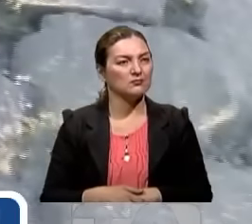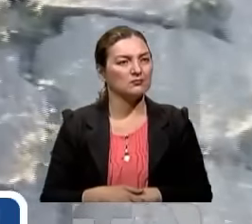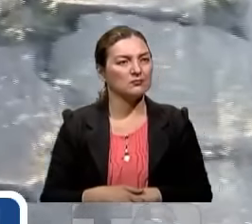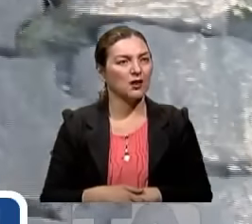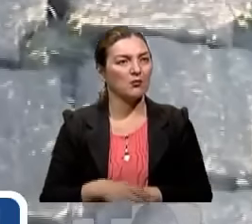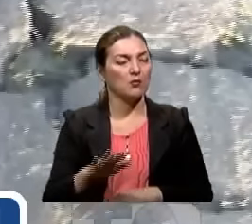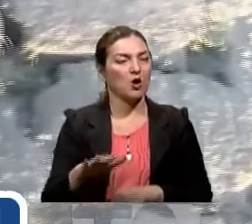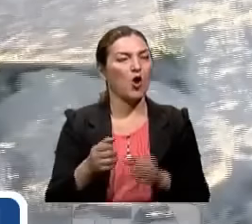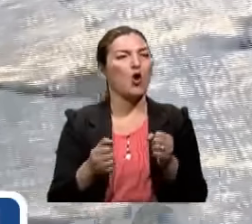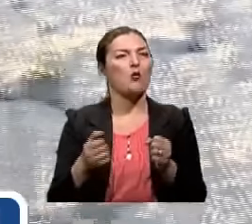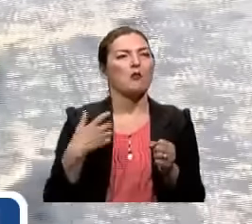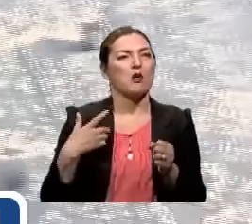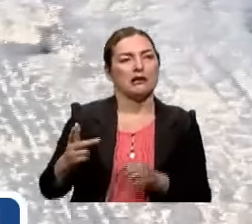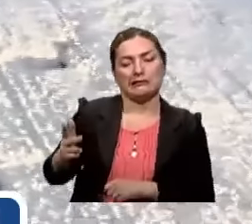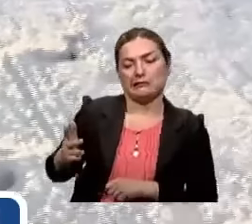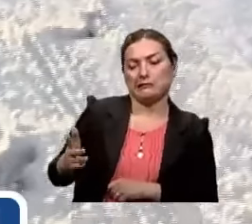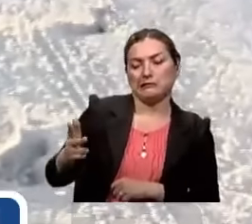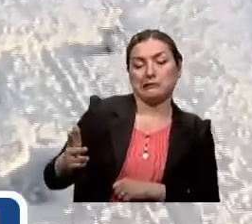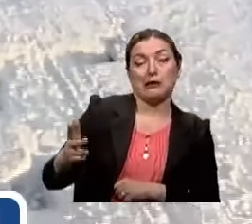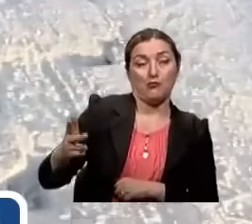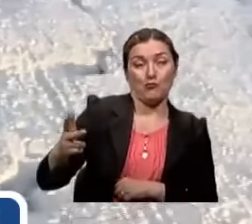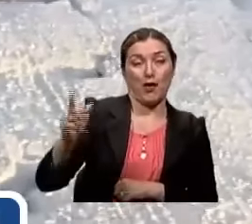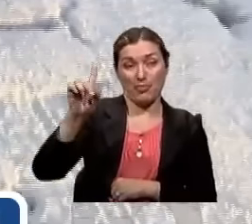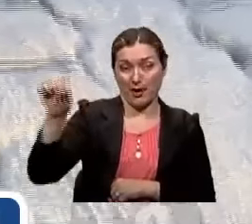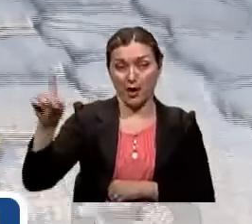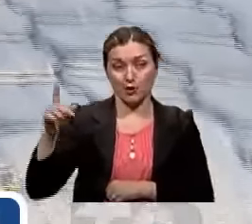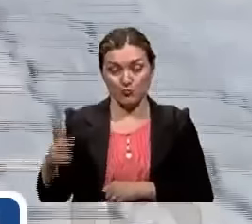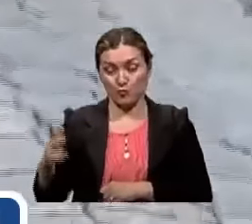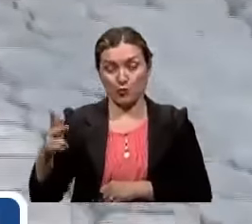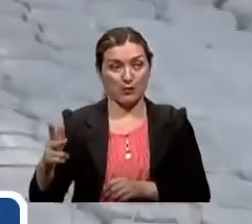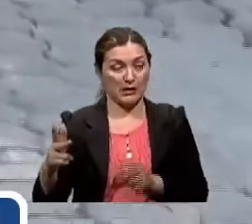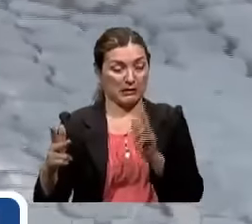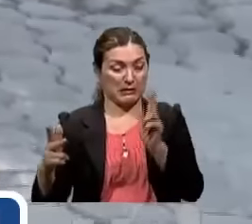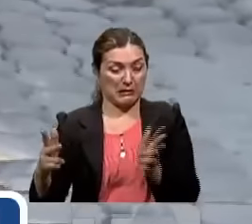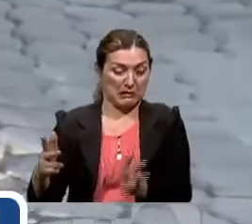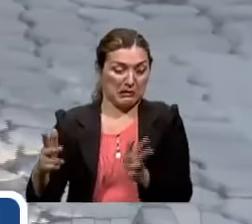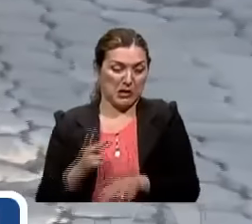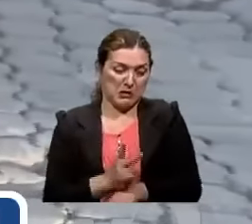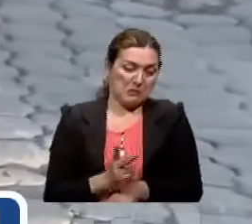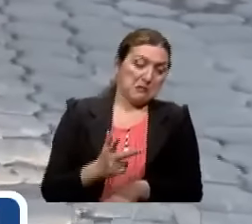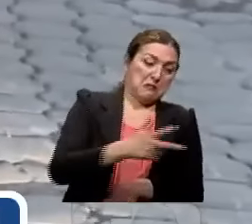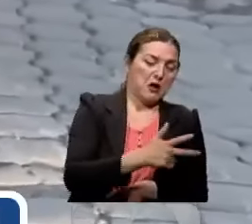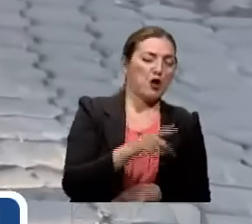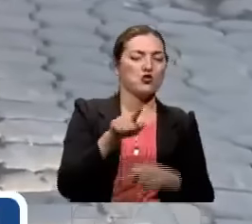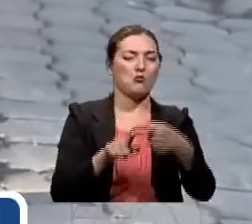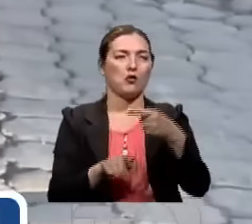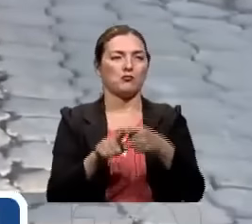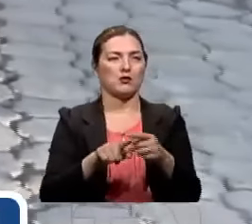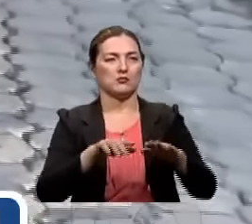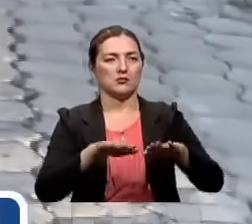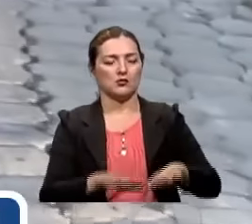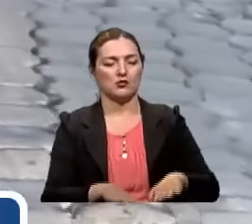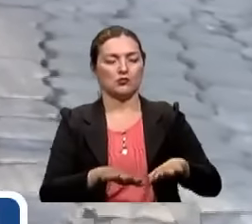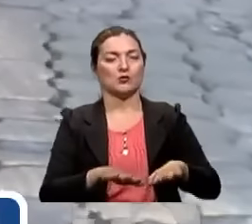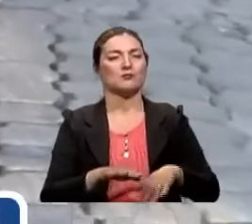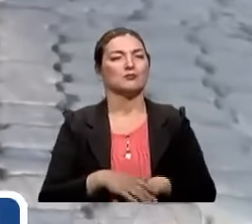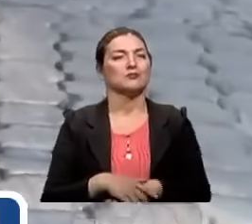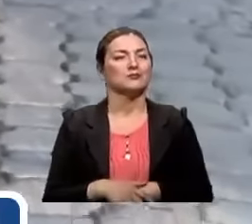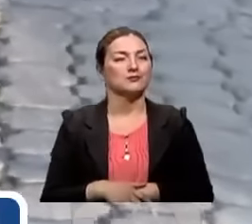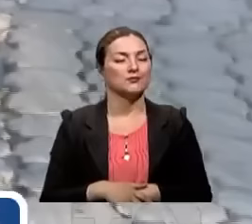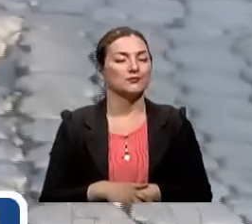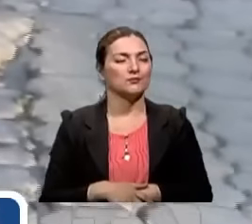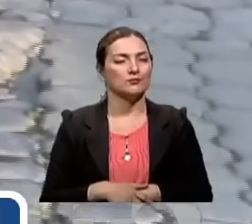de acá, por este lado de acá, por el lado derecho, porque aquí se encuentra totalmente dañado y hay un hundimiento que es generado justamente